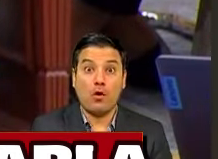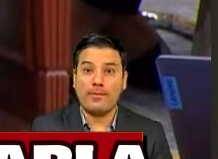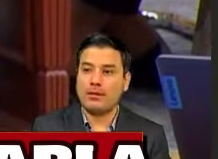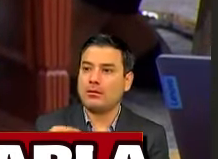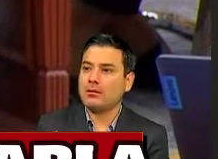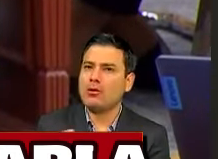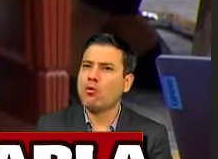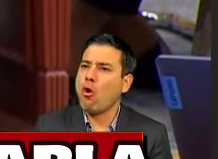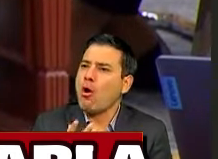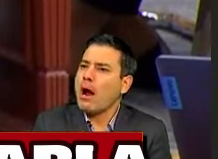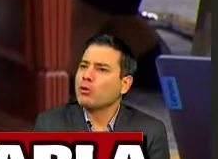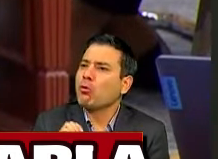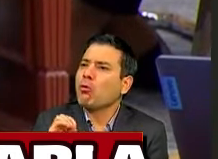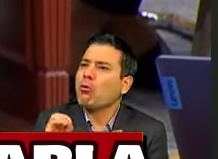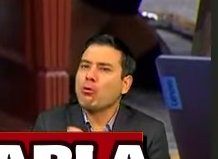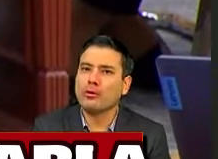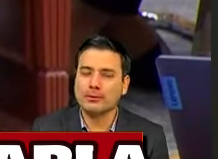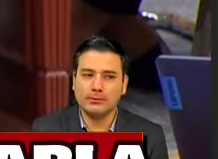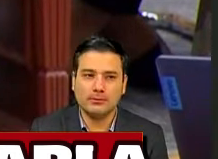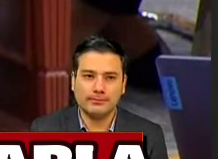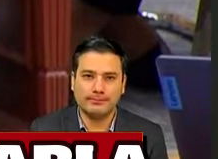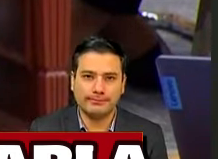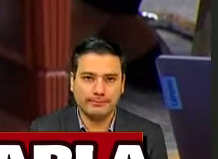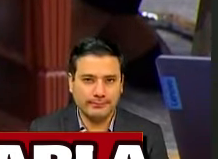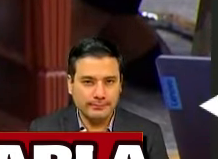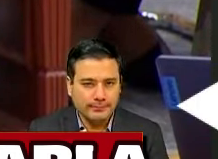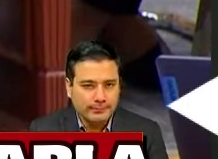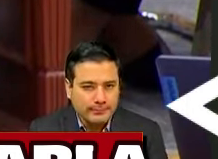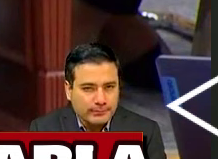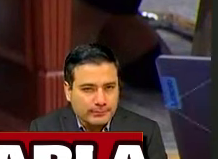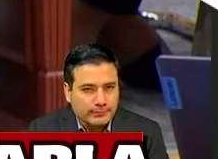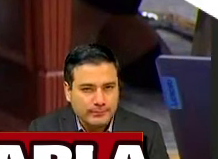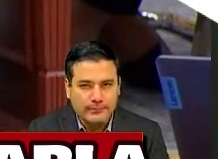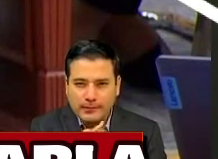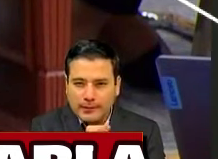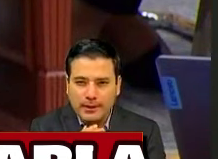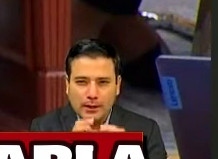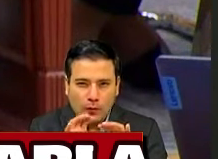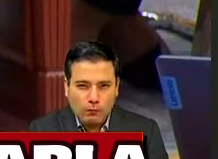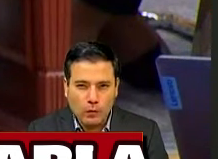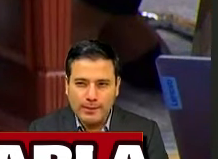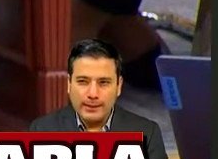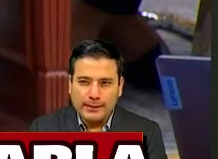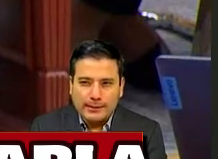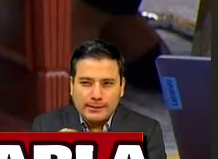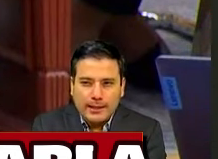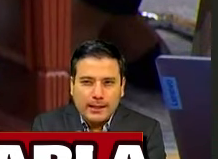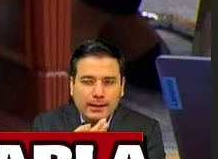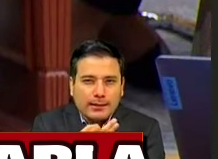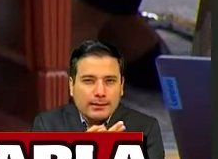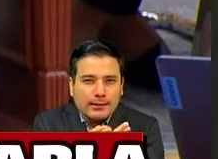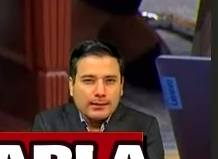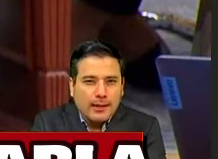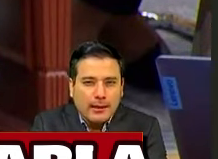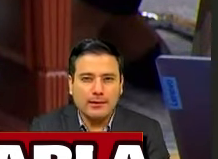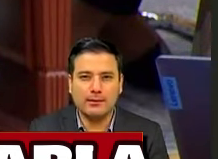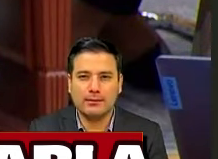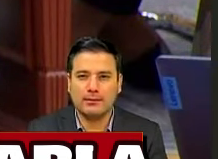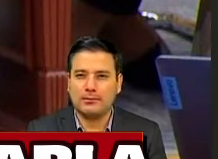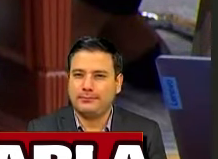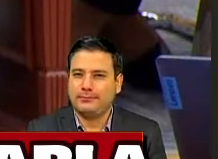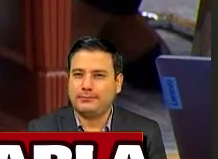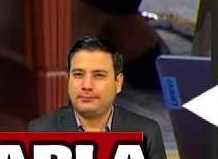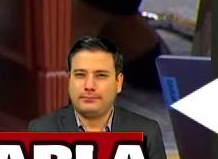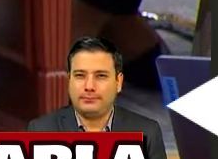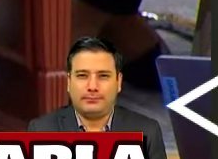en este caso, y además, pues los informes se presentan después, incluso un día antes, ya convocado el Consejo el día